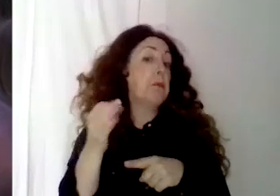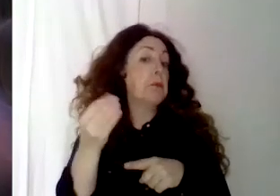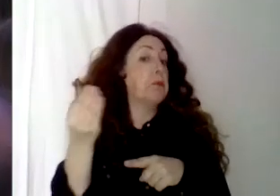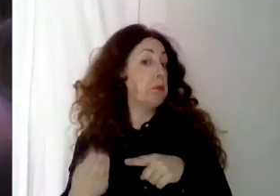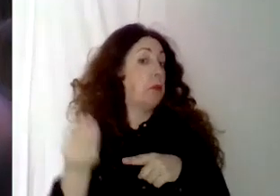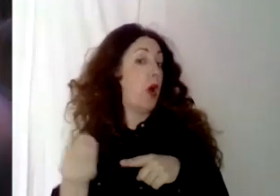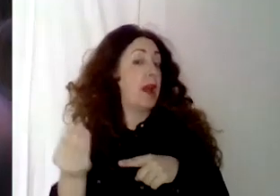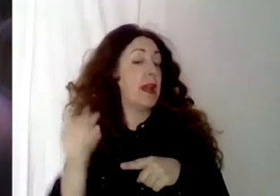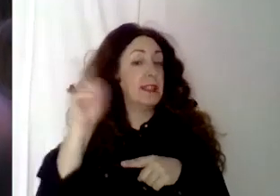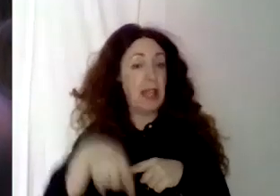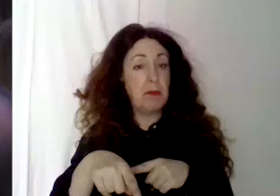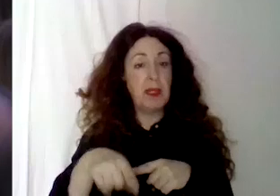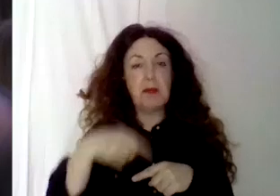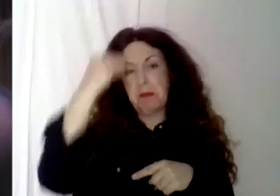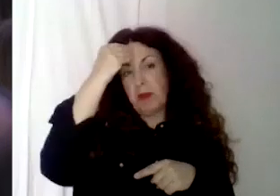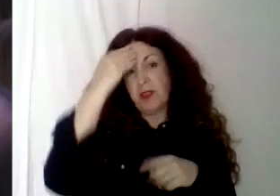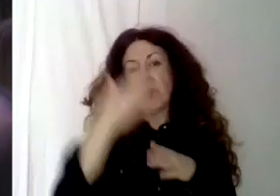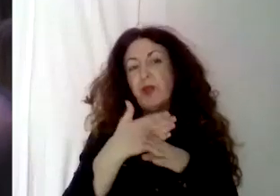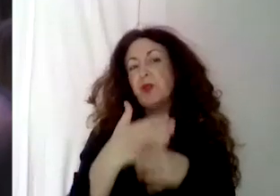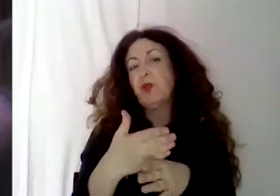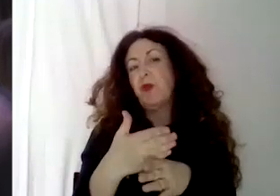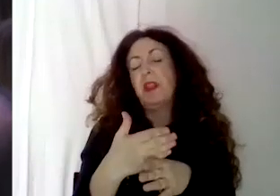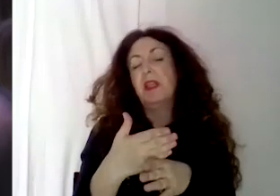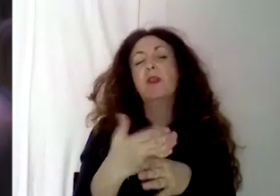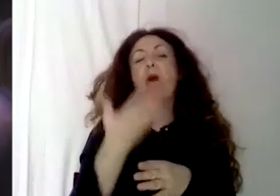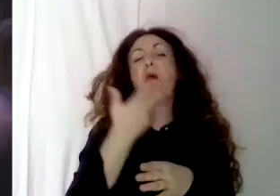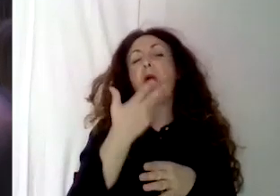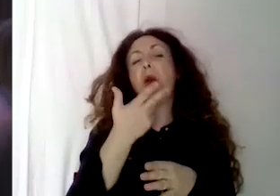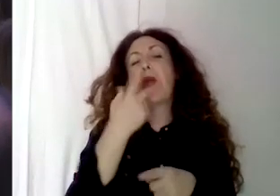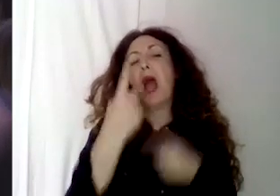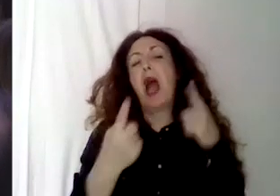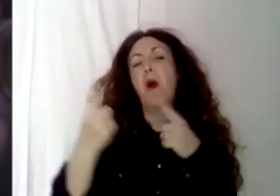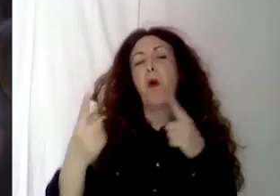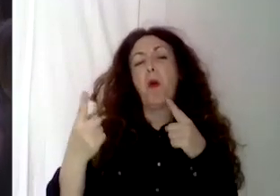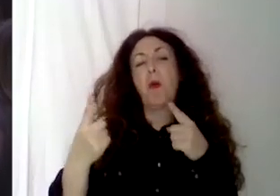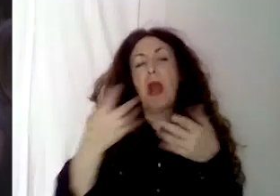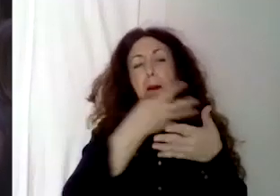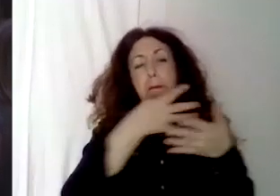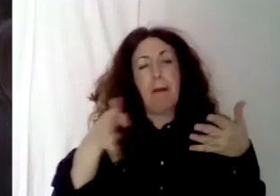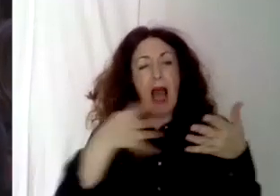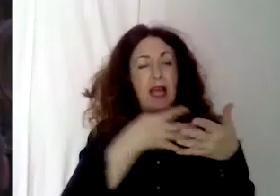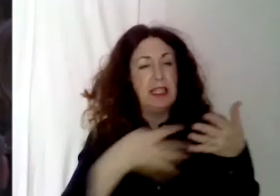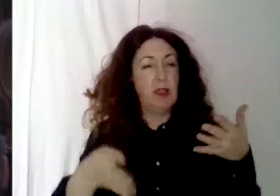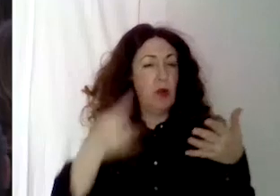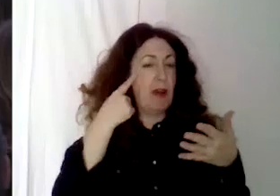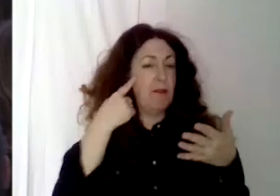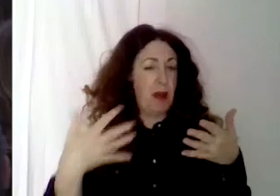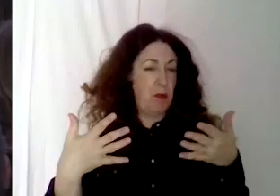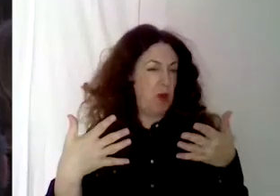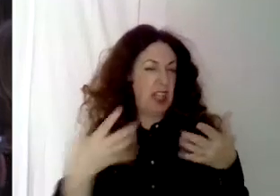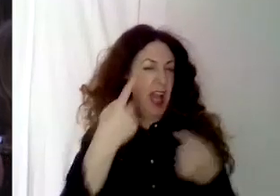conocer las partituras más famosas del genio de Bonn? Y por último, ¿por qué es necesario hacer este